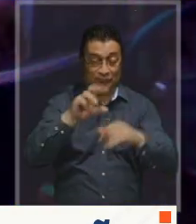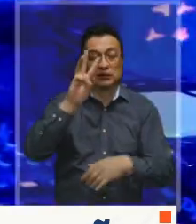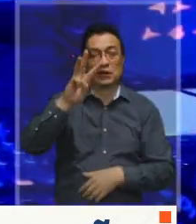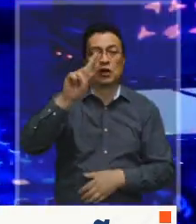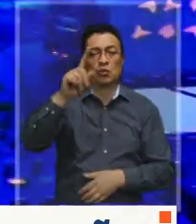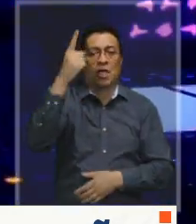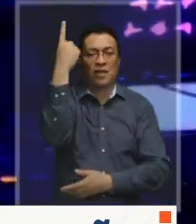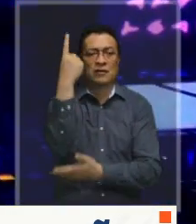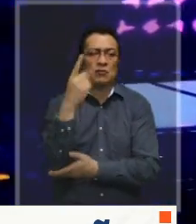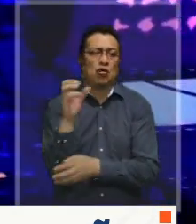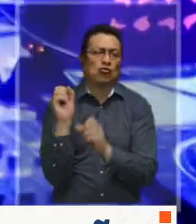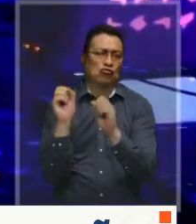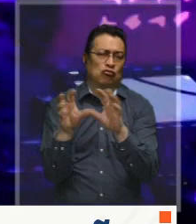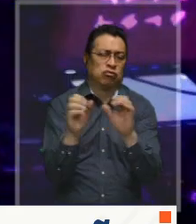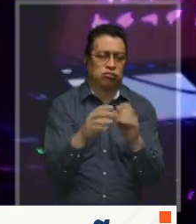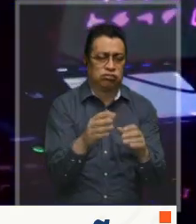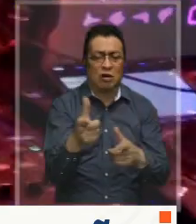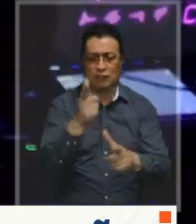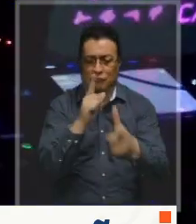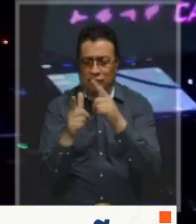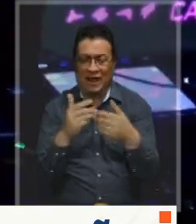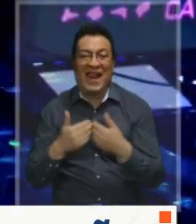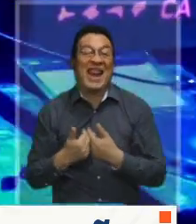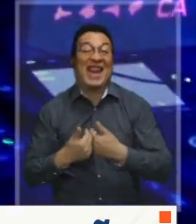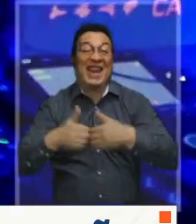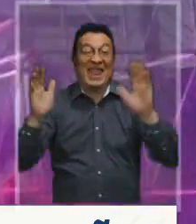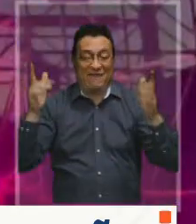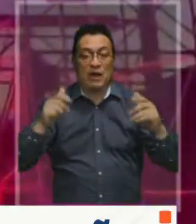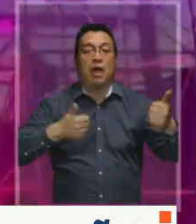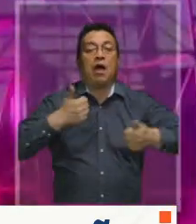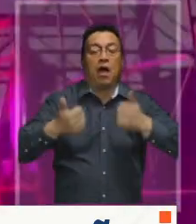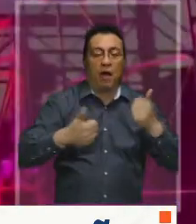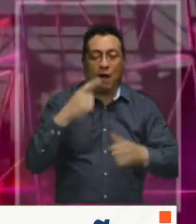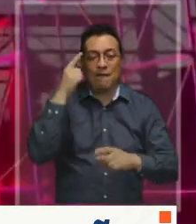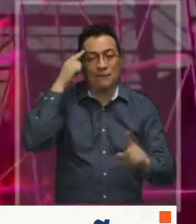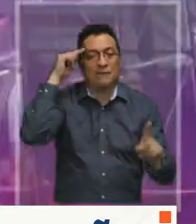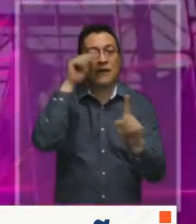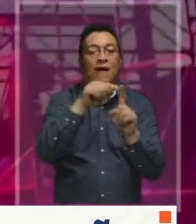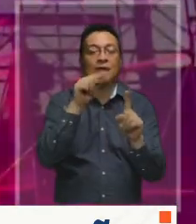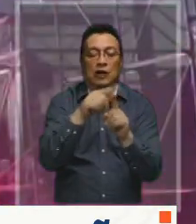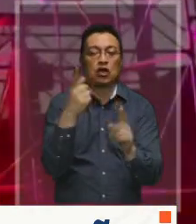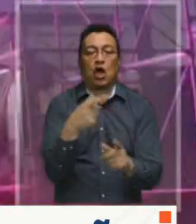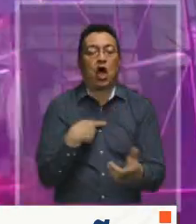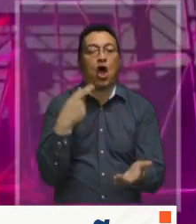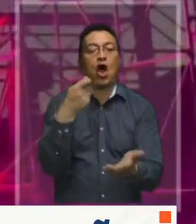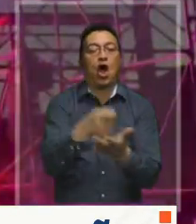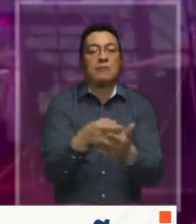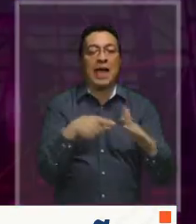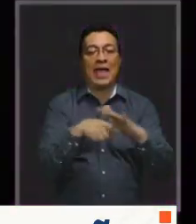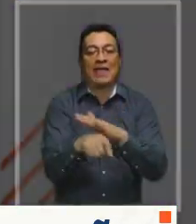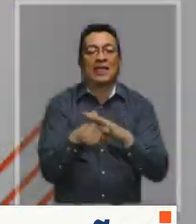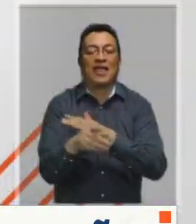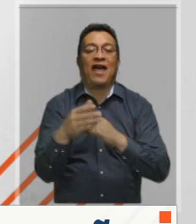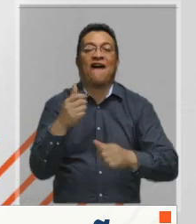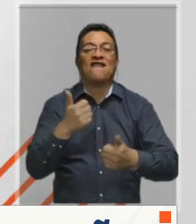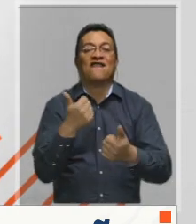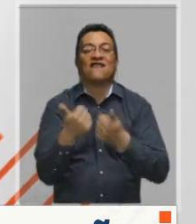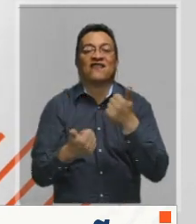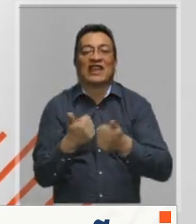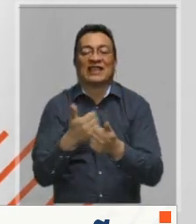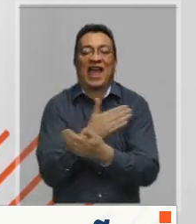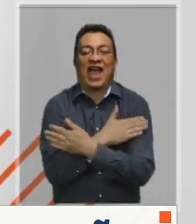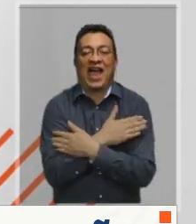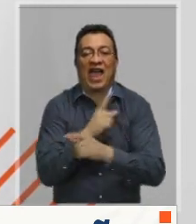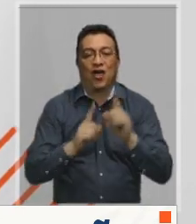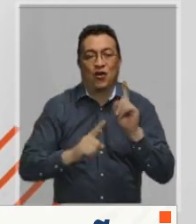diciembre. Música, barra libre, entretención es lo que buscan principalmente quienes compran entradas para fiesta de Año Nuevo. Pero como vimos,